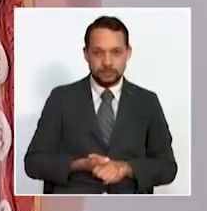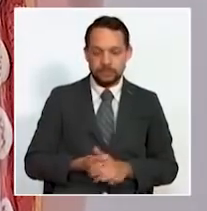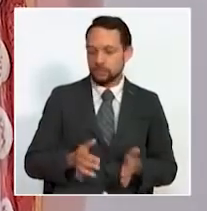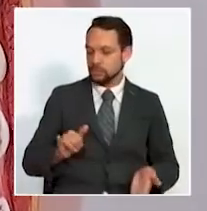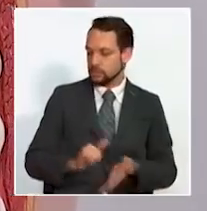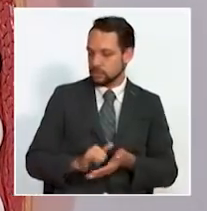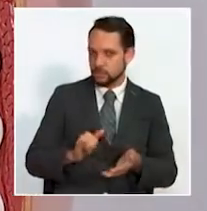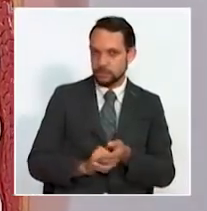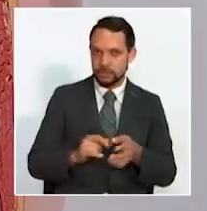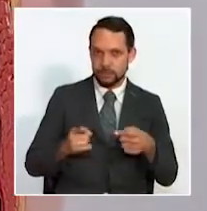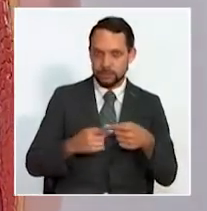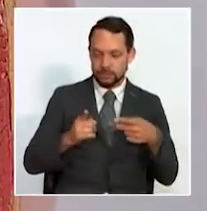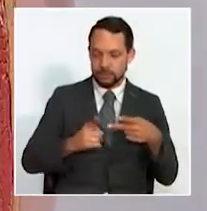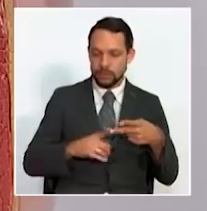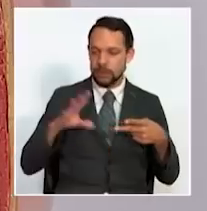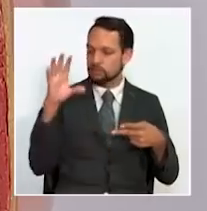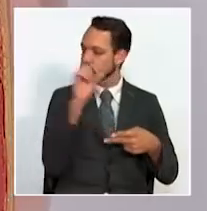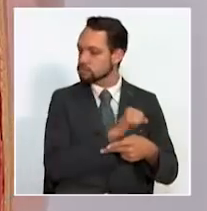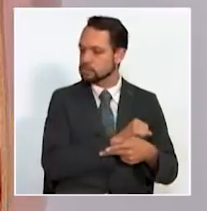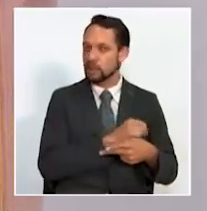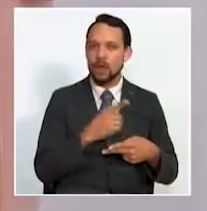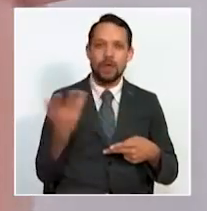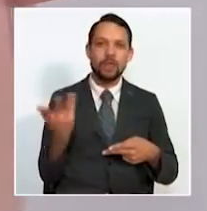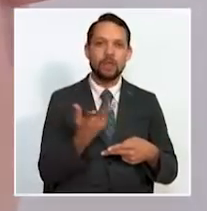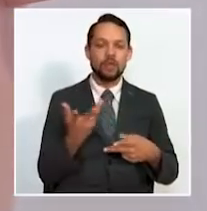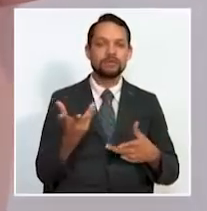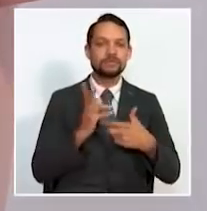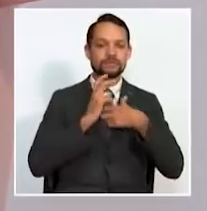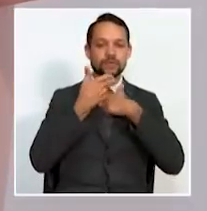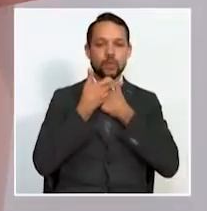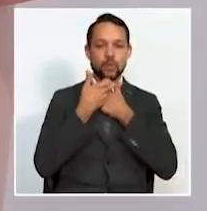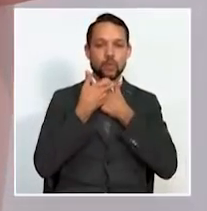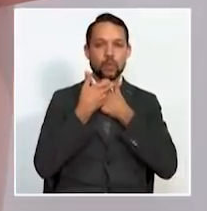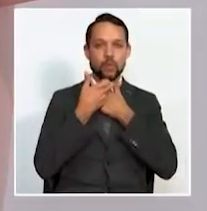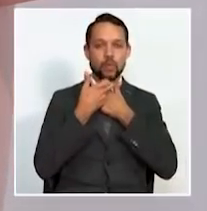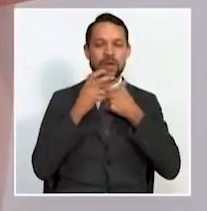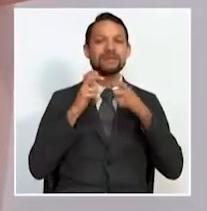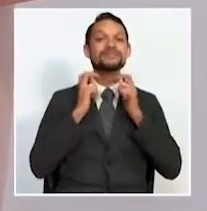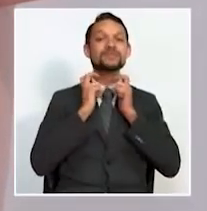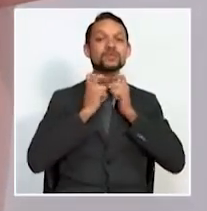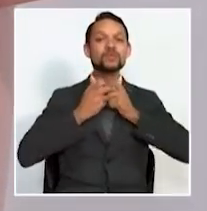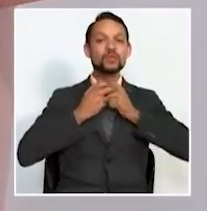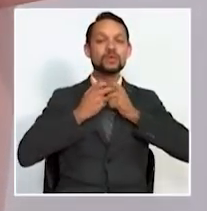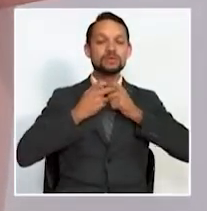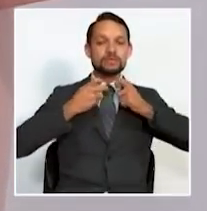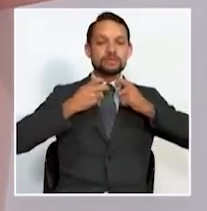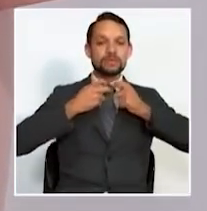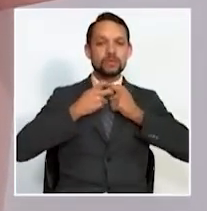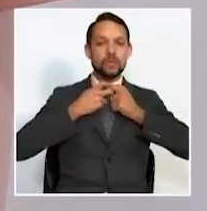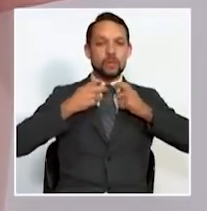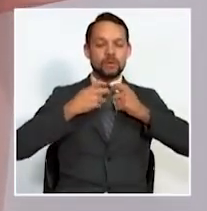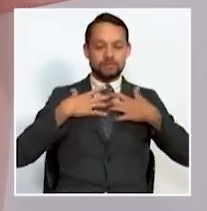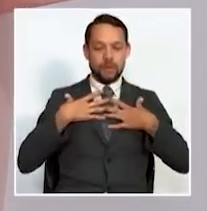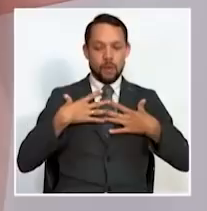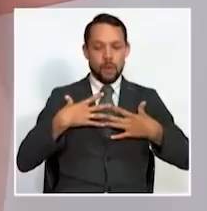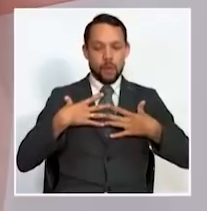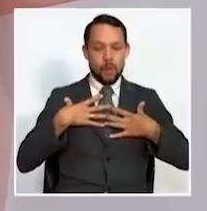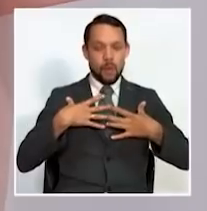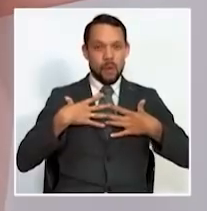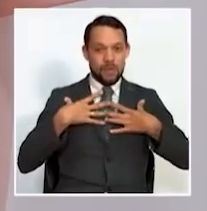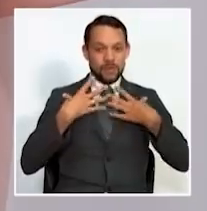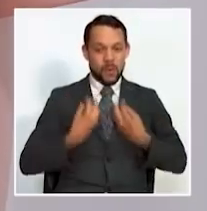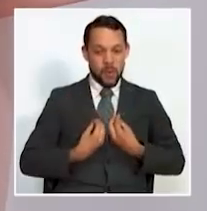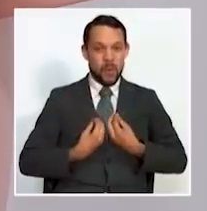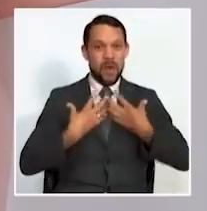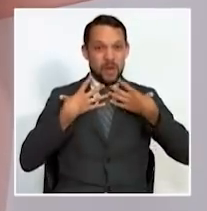encontramos, primero que todo, que la tráquea se divide en dos bronquios, que los llamamos bronquios fuentes. Esos bronquios